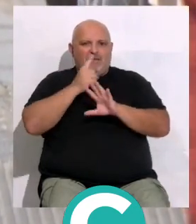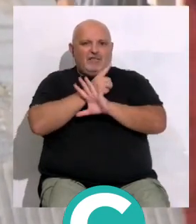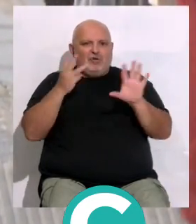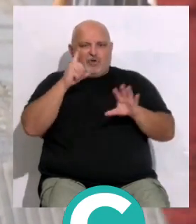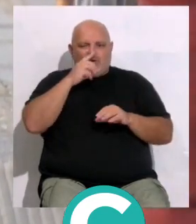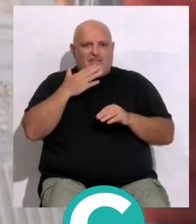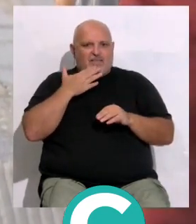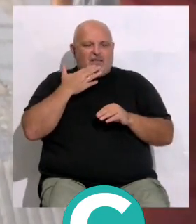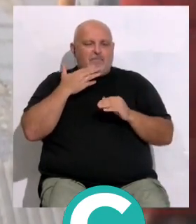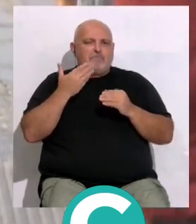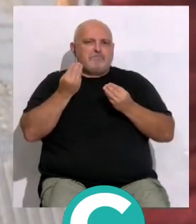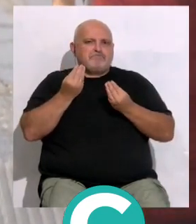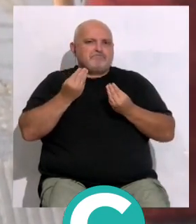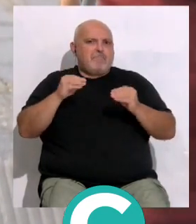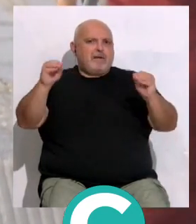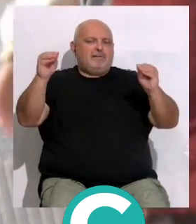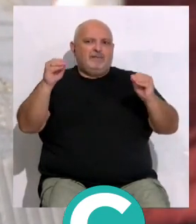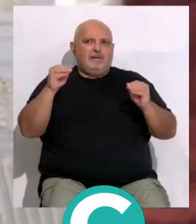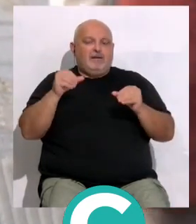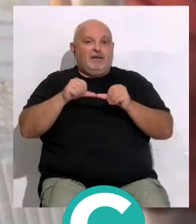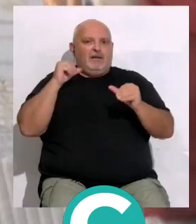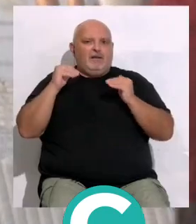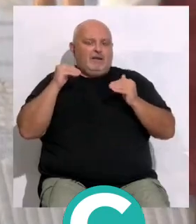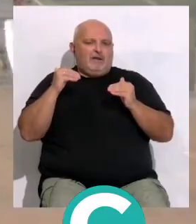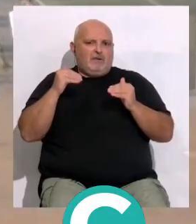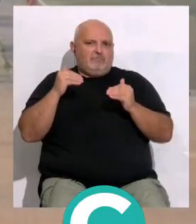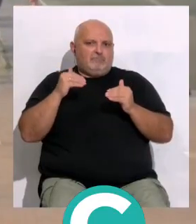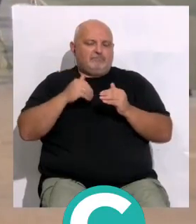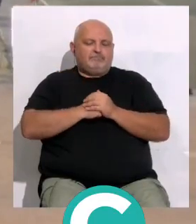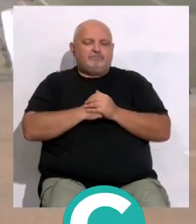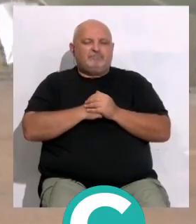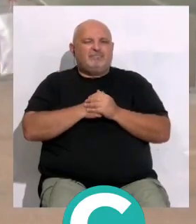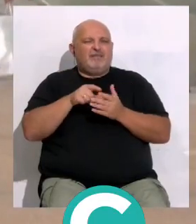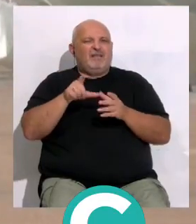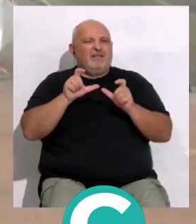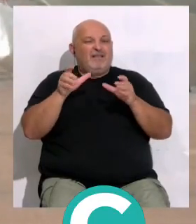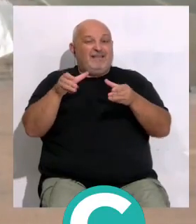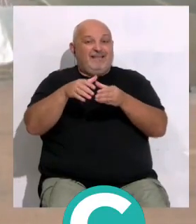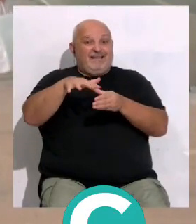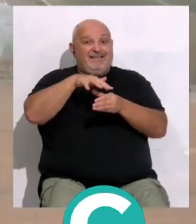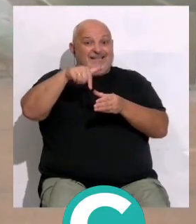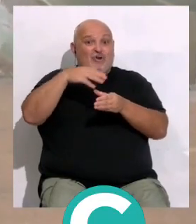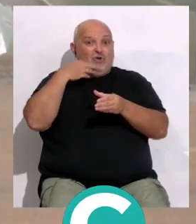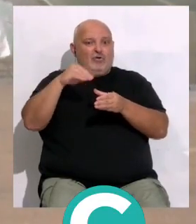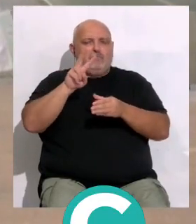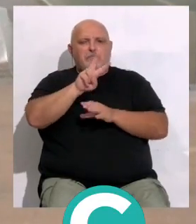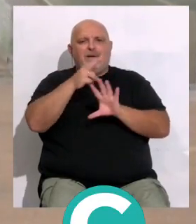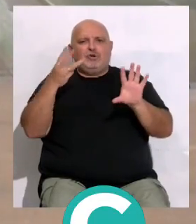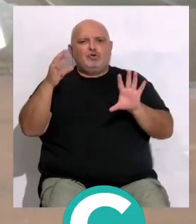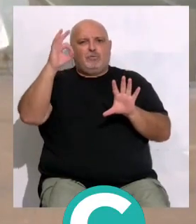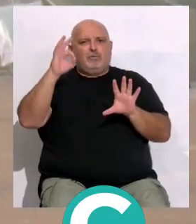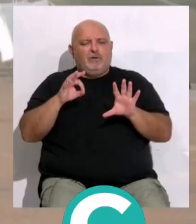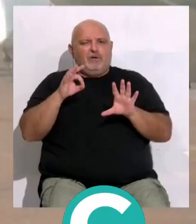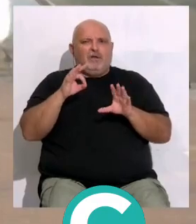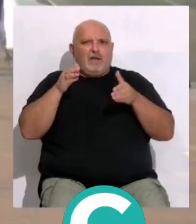18 años, un mayor aumento que en otras etapas de la vida. Este segmento poblacional supone el 28%